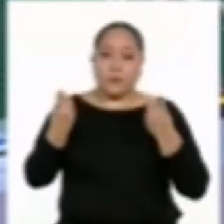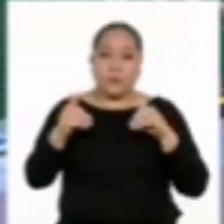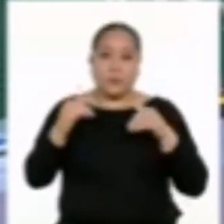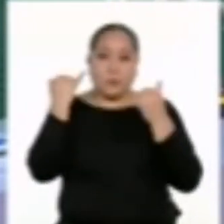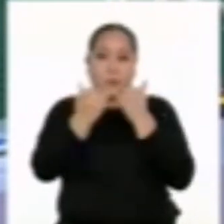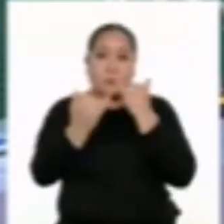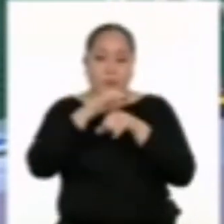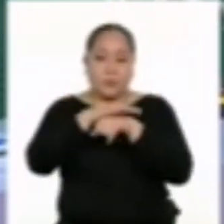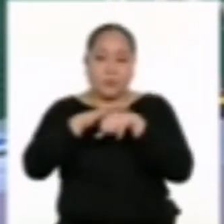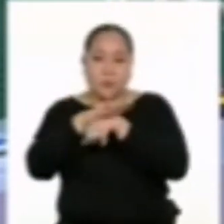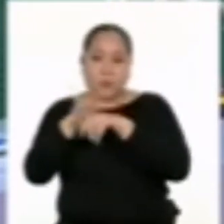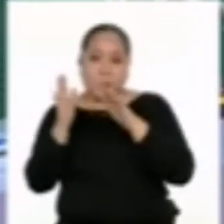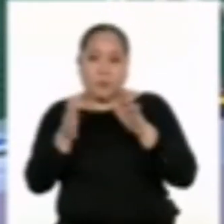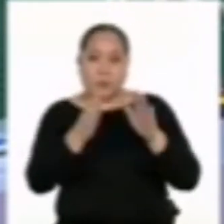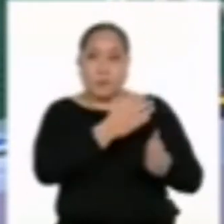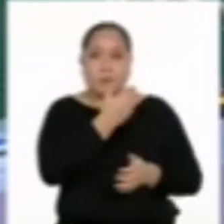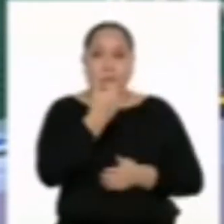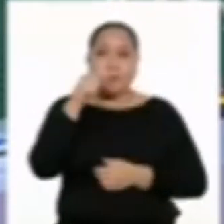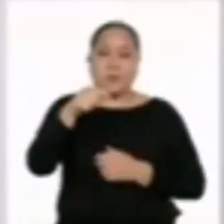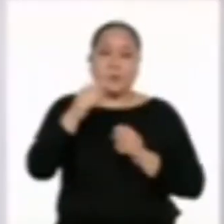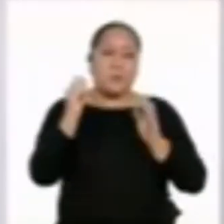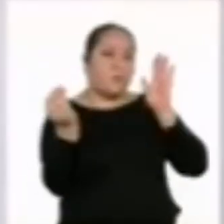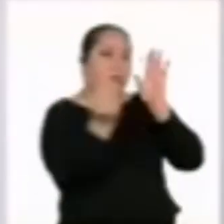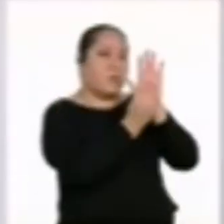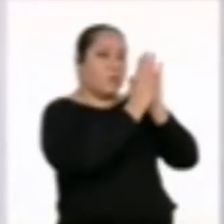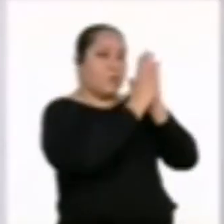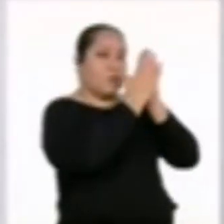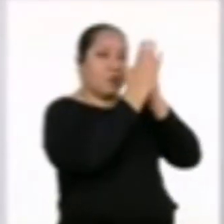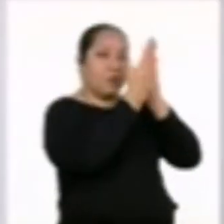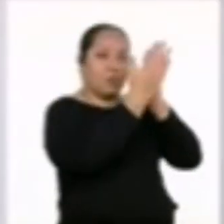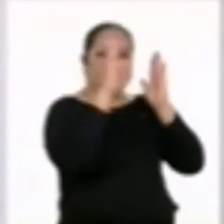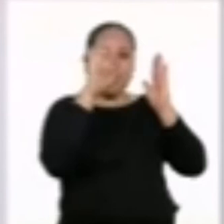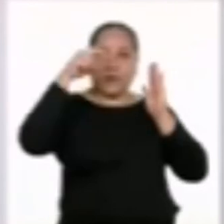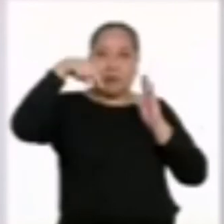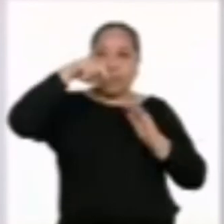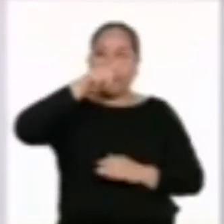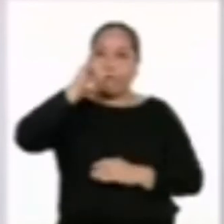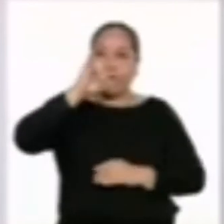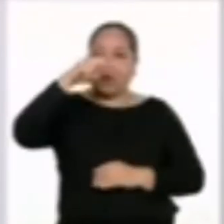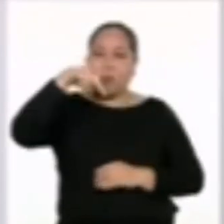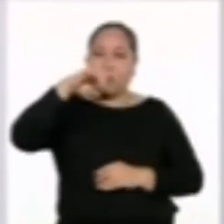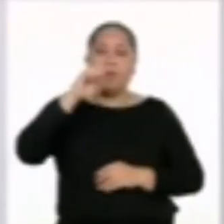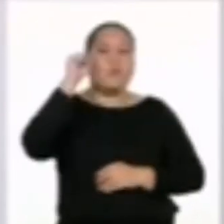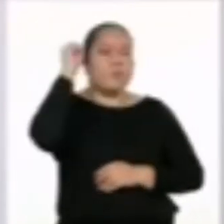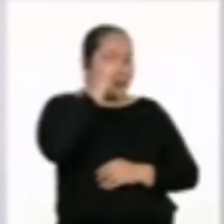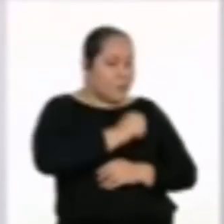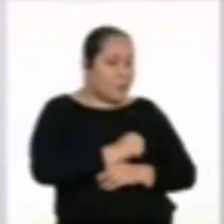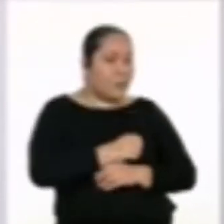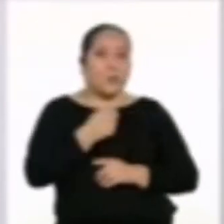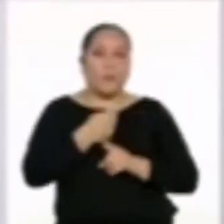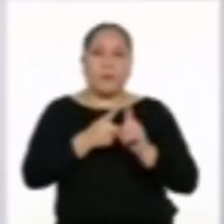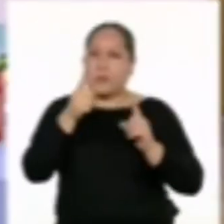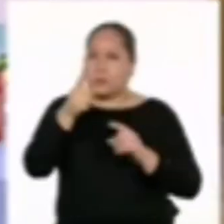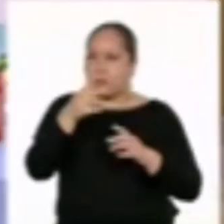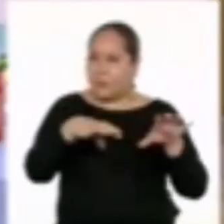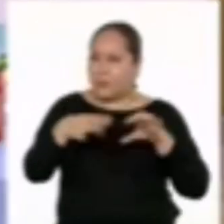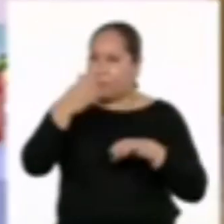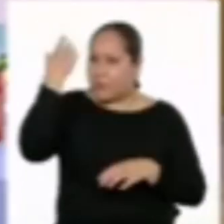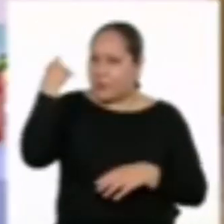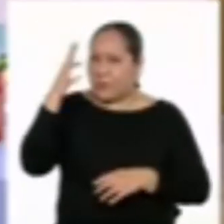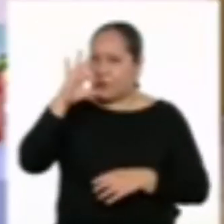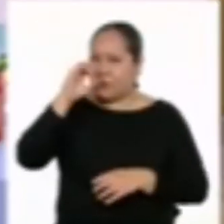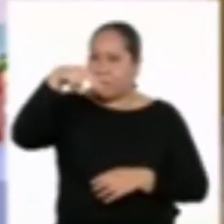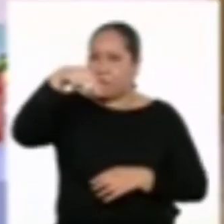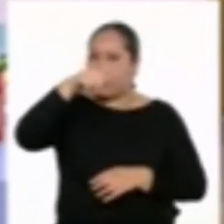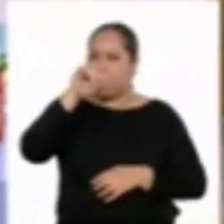nuestro plan de mejora, este irá en nuestro fanzine. Así es, pero ¿alguna vez han hecho un fanzine?